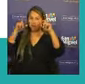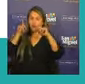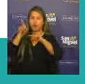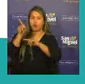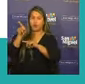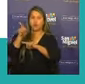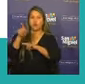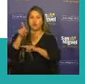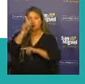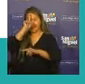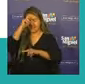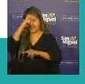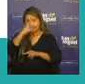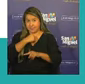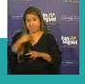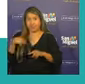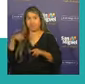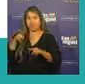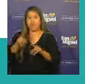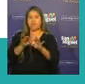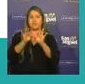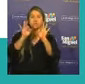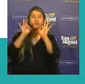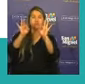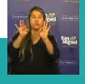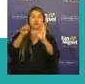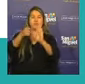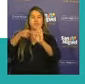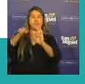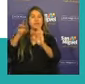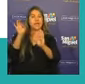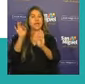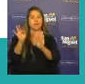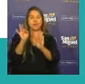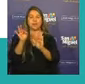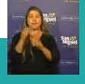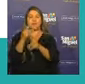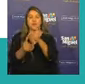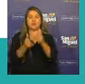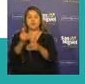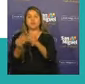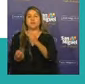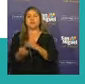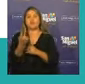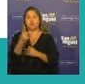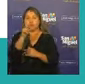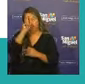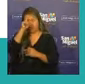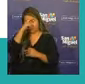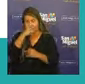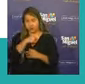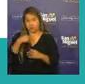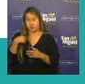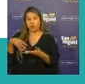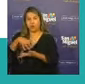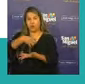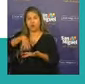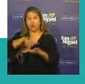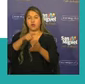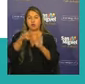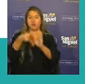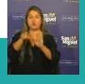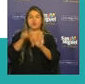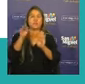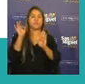CEFAM con altos estándares de calidad para avanzar en nuestro también segundo CEFAM de la comuna con certificación